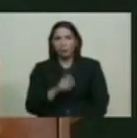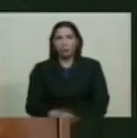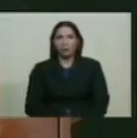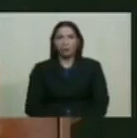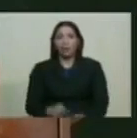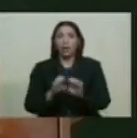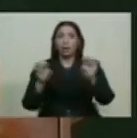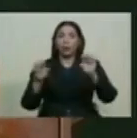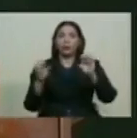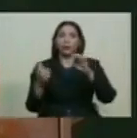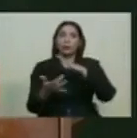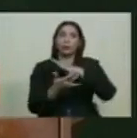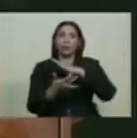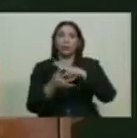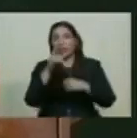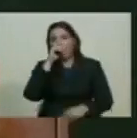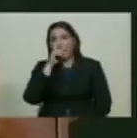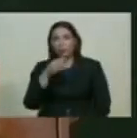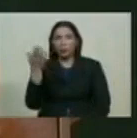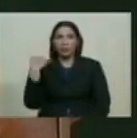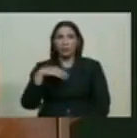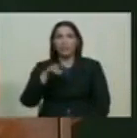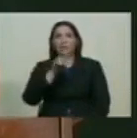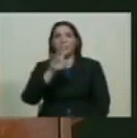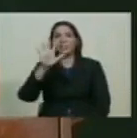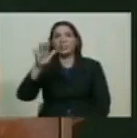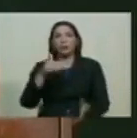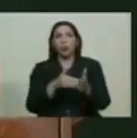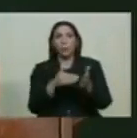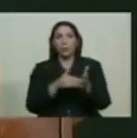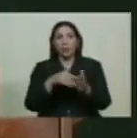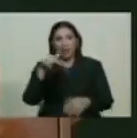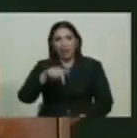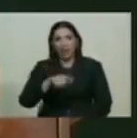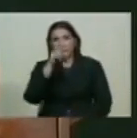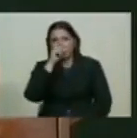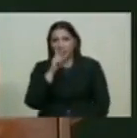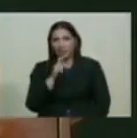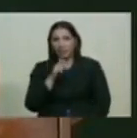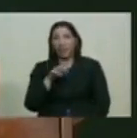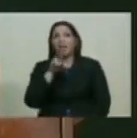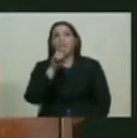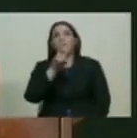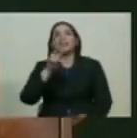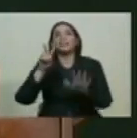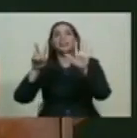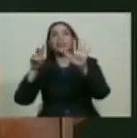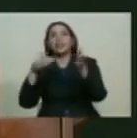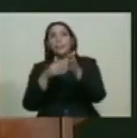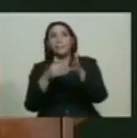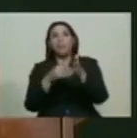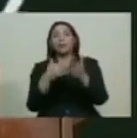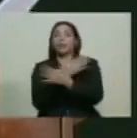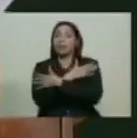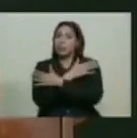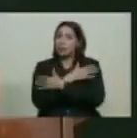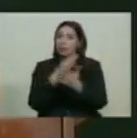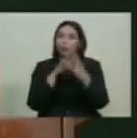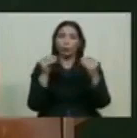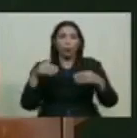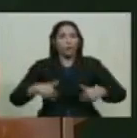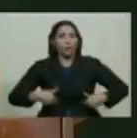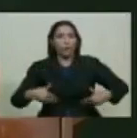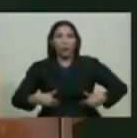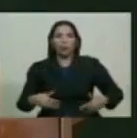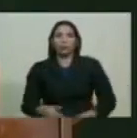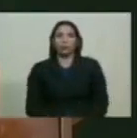técnica, el año pasado se graduaron 25.000, este año se están graduando 27.000. Felicitaciones. por su esfuerzo y